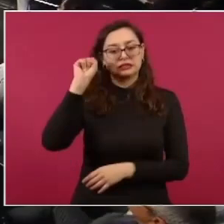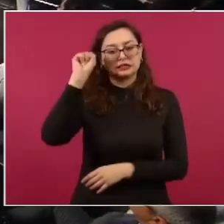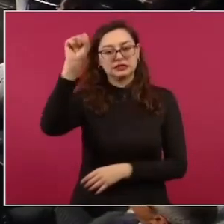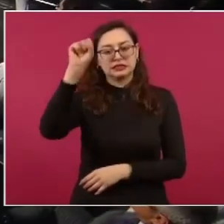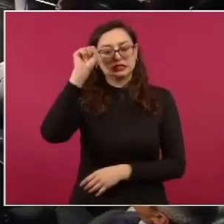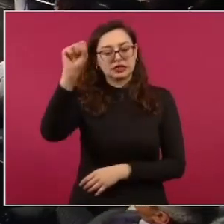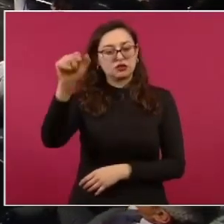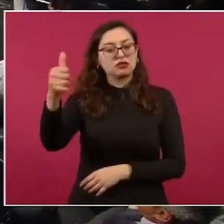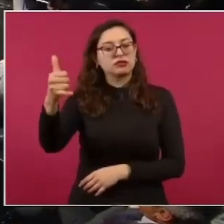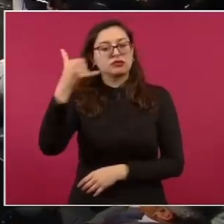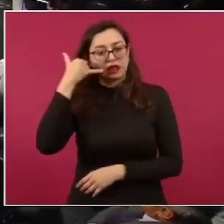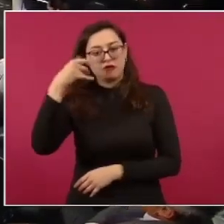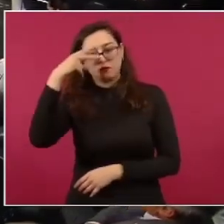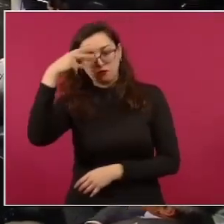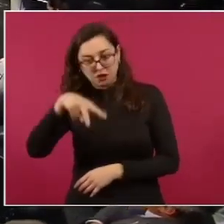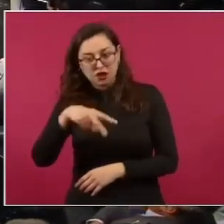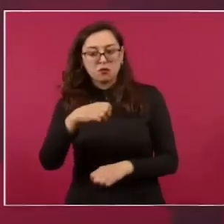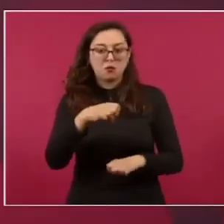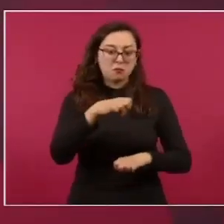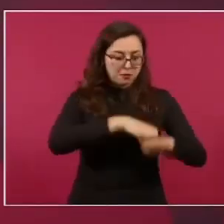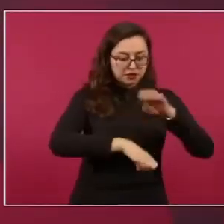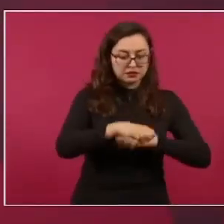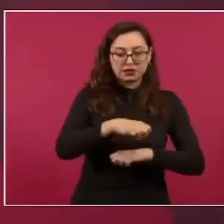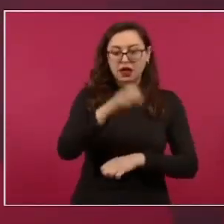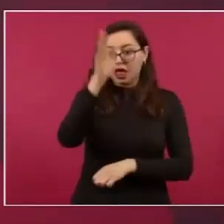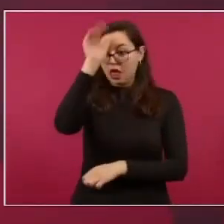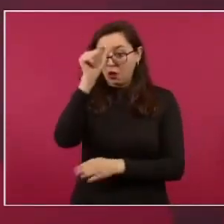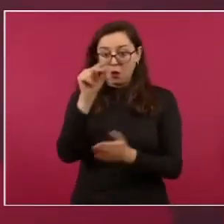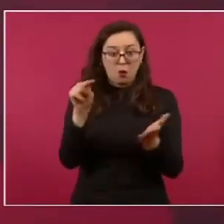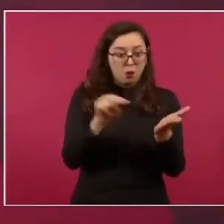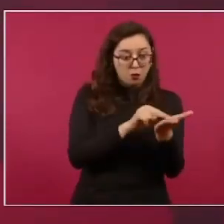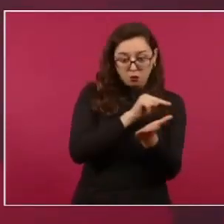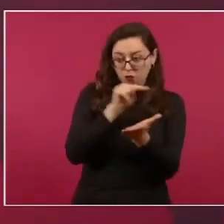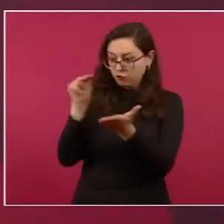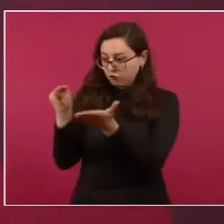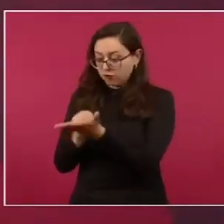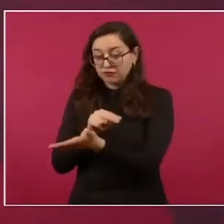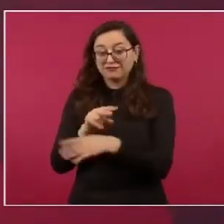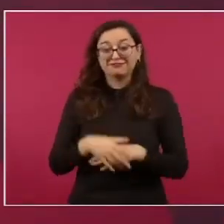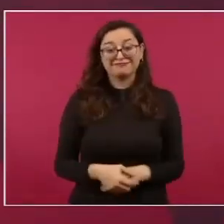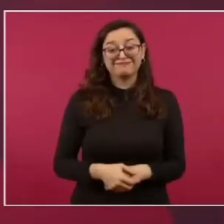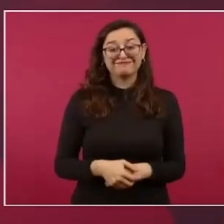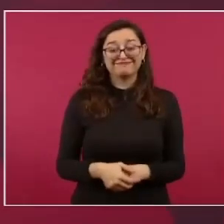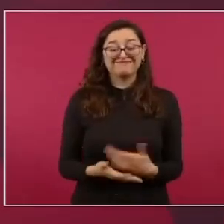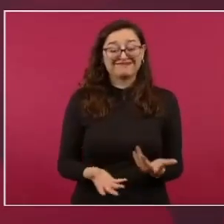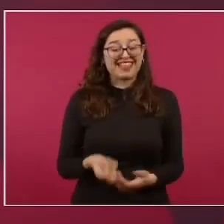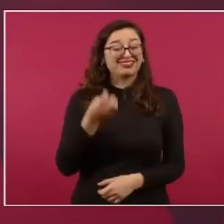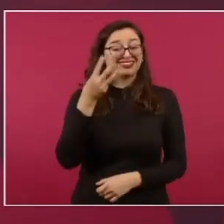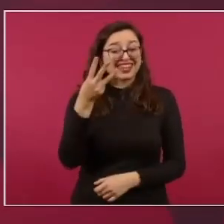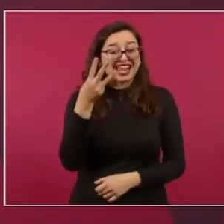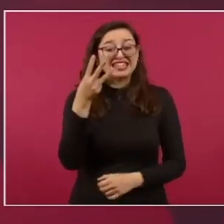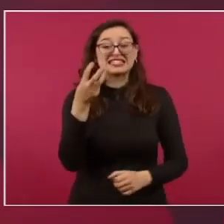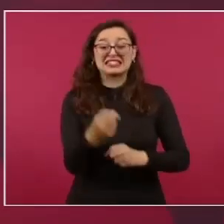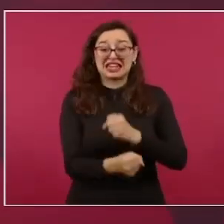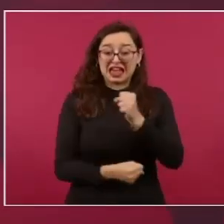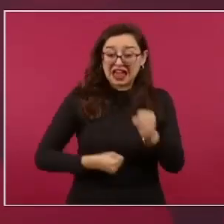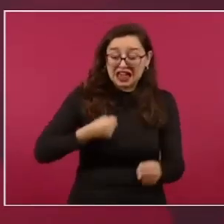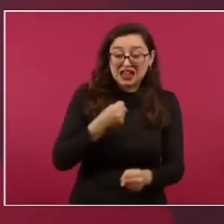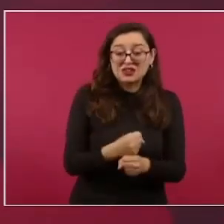y la empresa. Fueron pues prácticamente 3 años de mesas de diálogo.